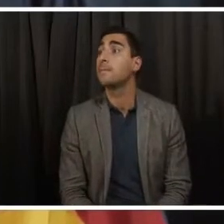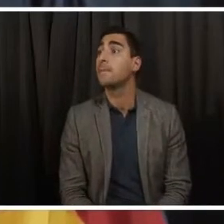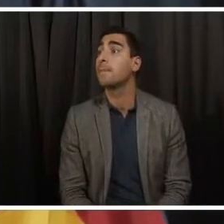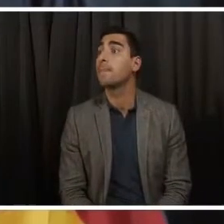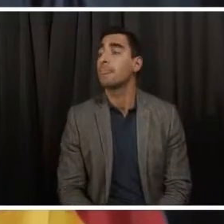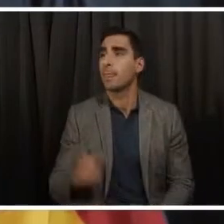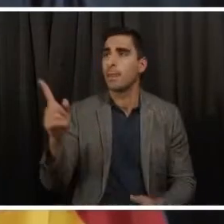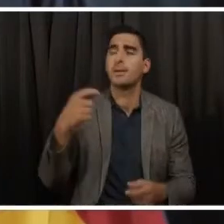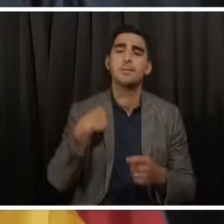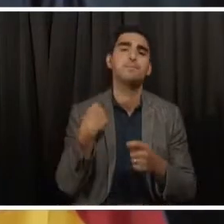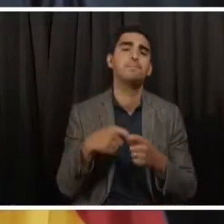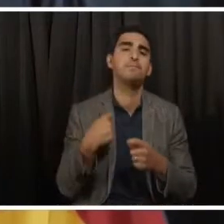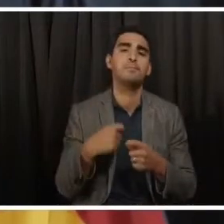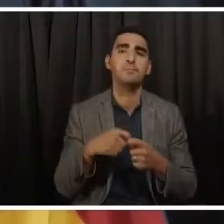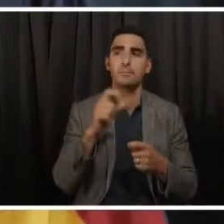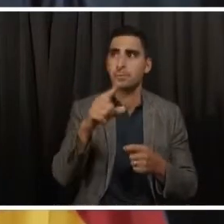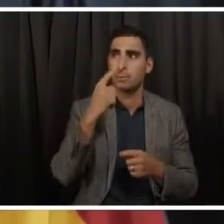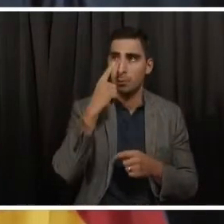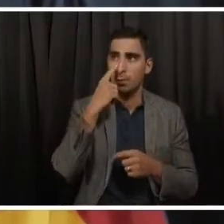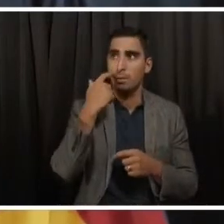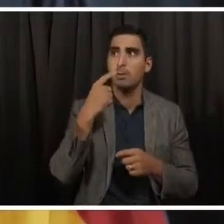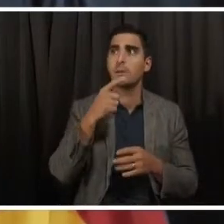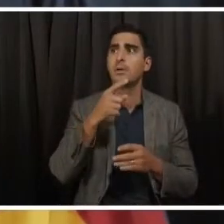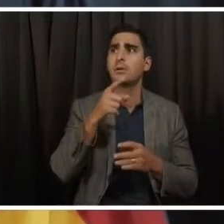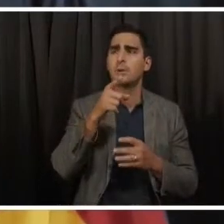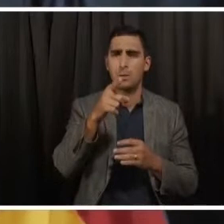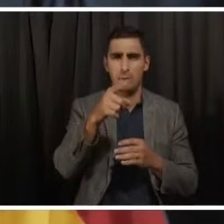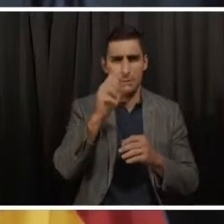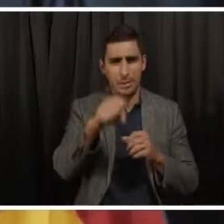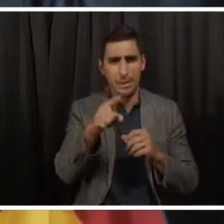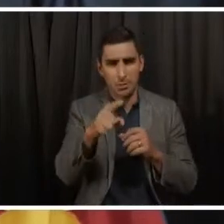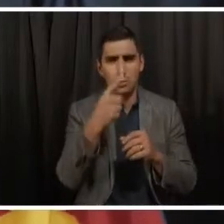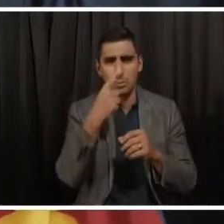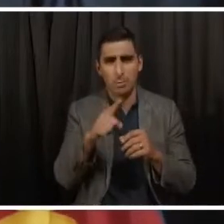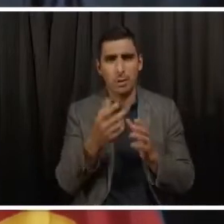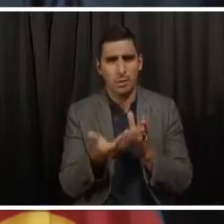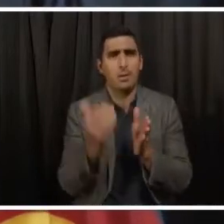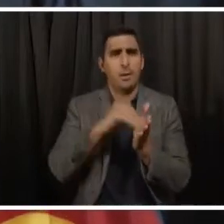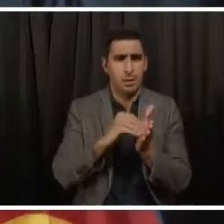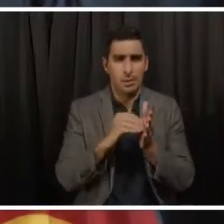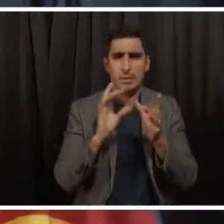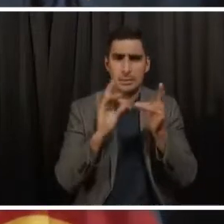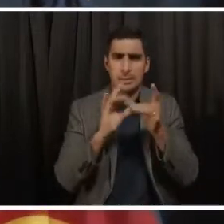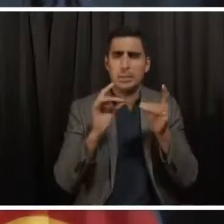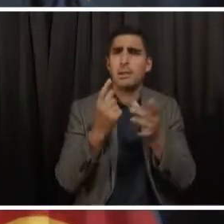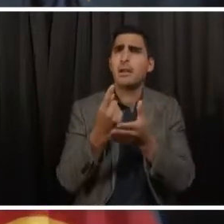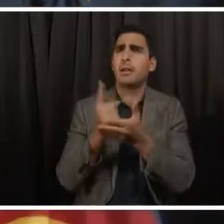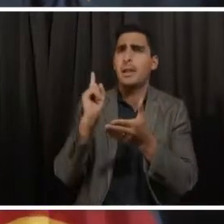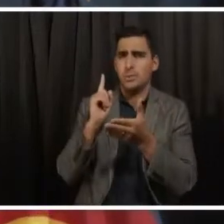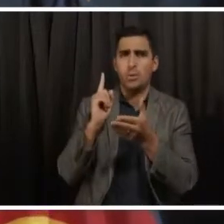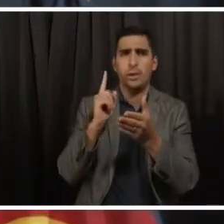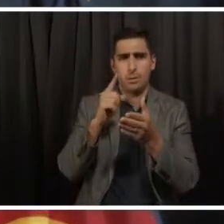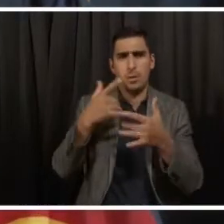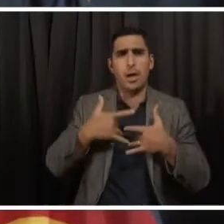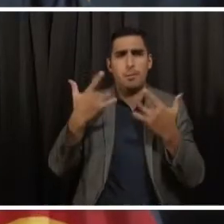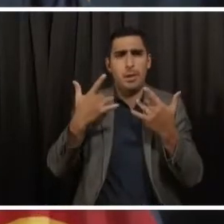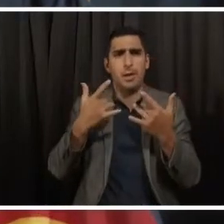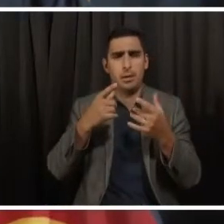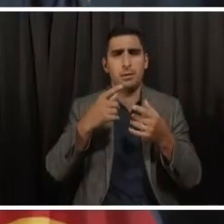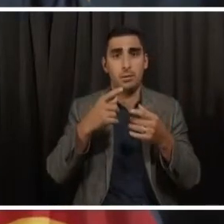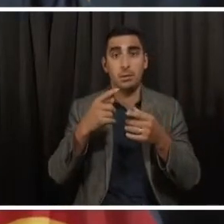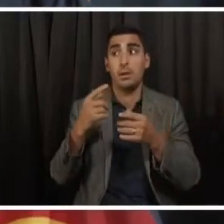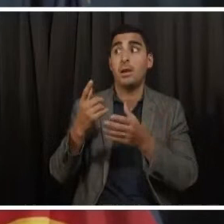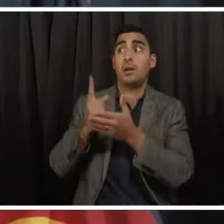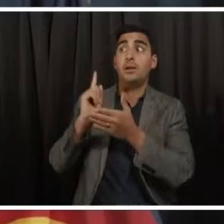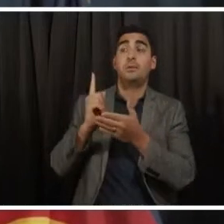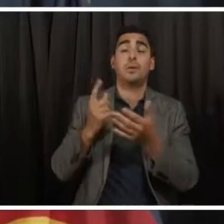In Spanish, I'm sorry, Governor. Si podría nuevamente repetir el update de la semana pasada a esta semana, cómo ha